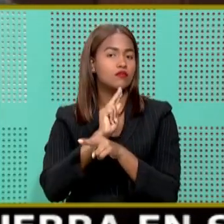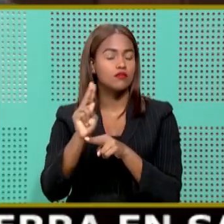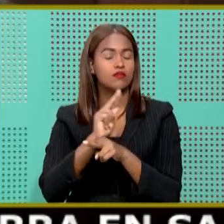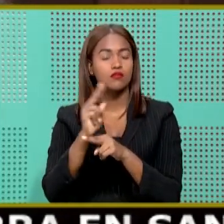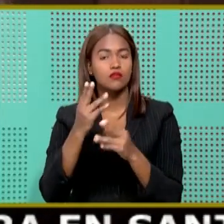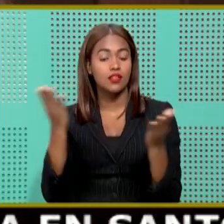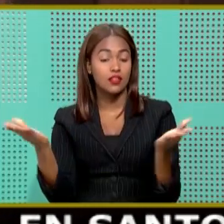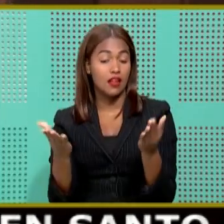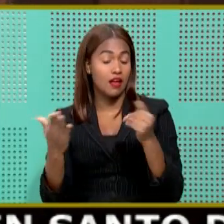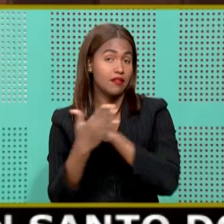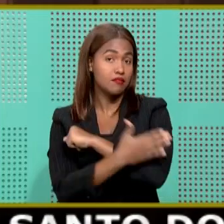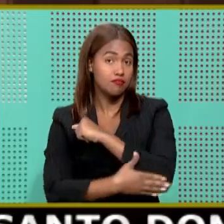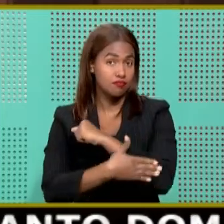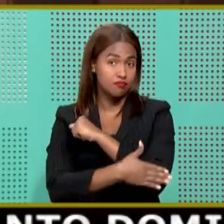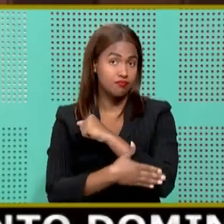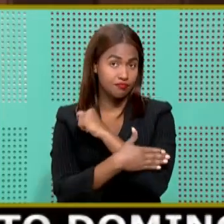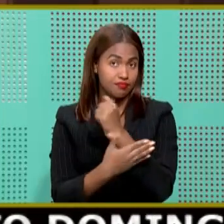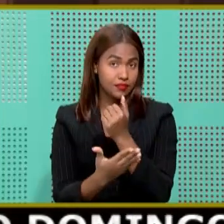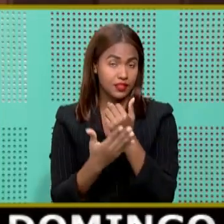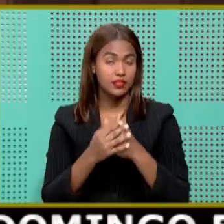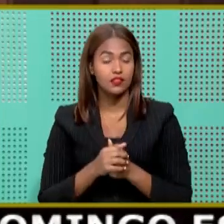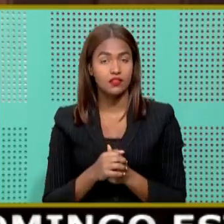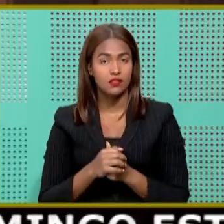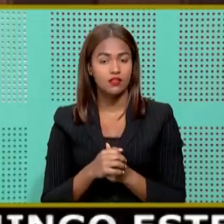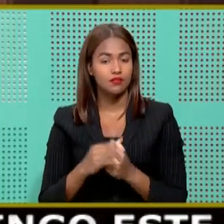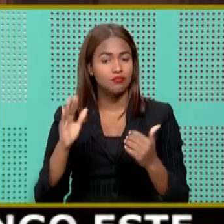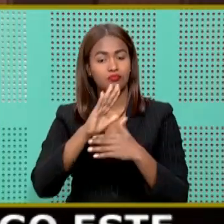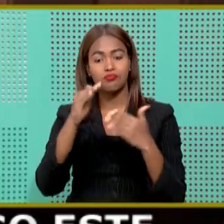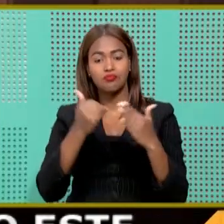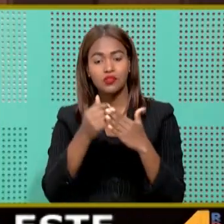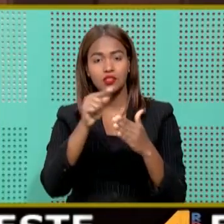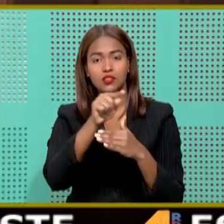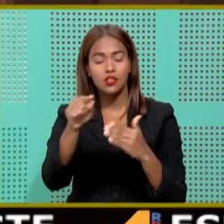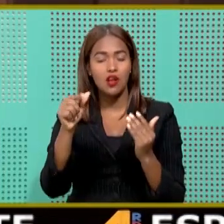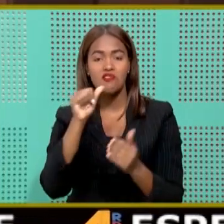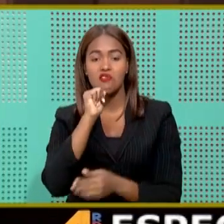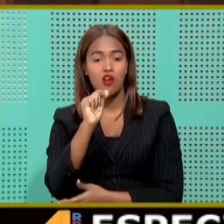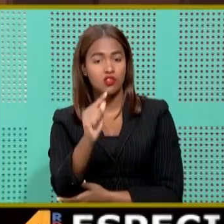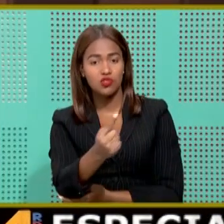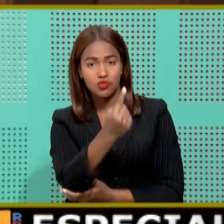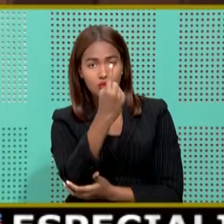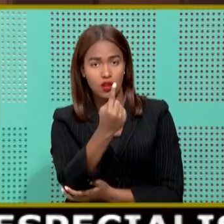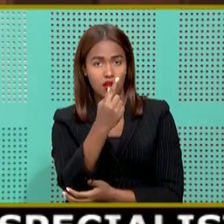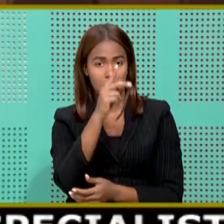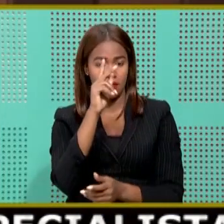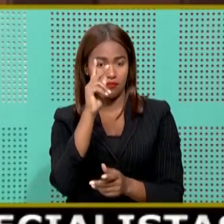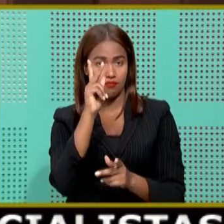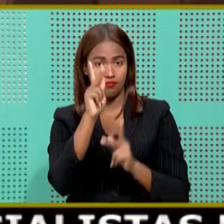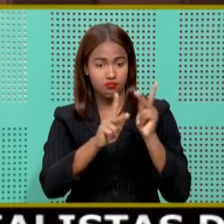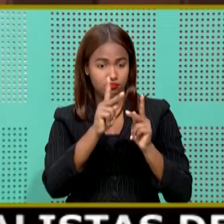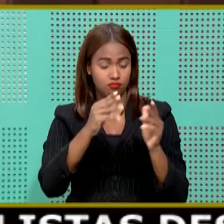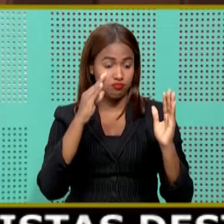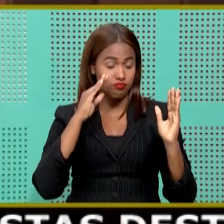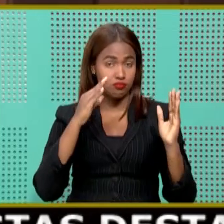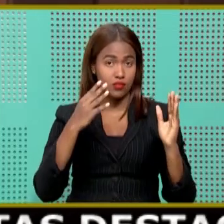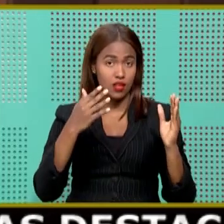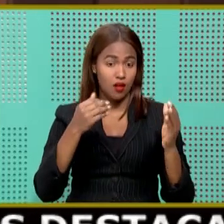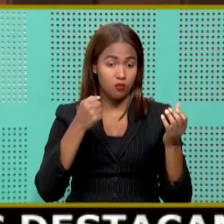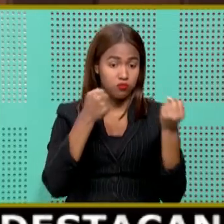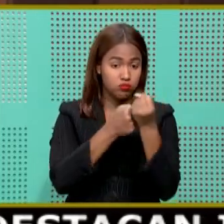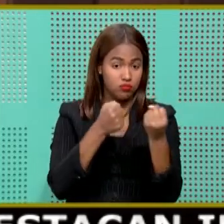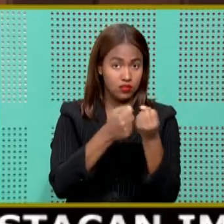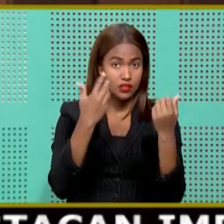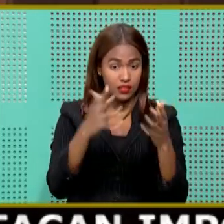en el país por todas sus virtudes, no solamente de especificidad y sensibilidad